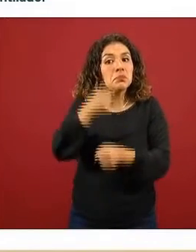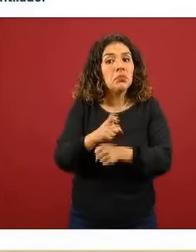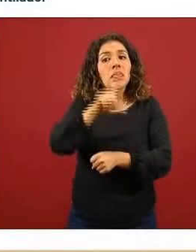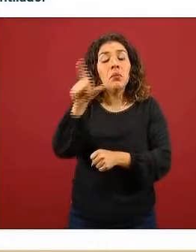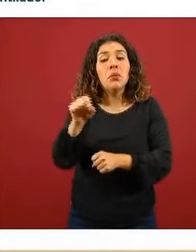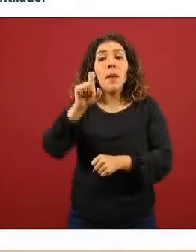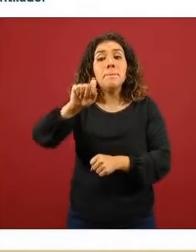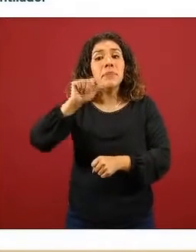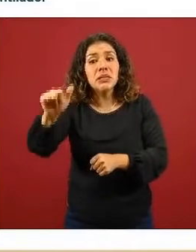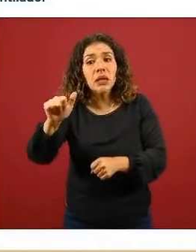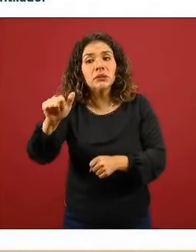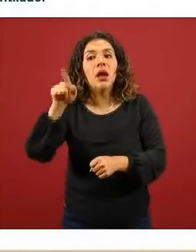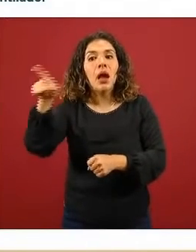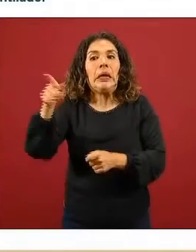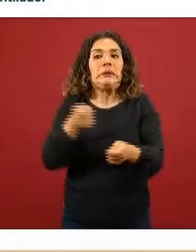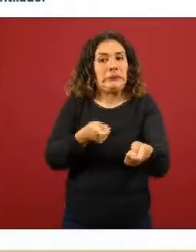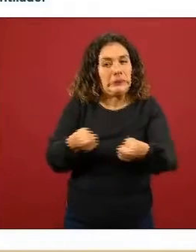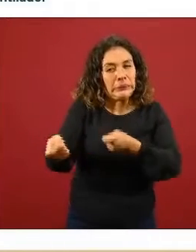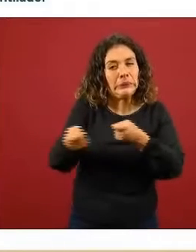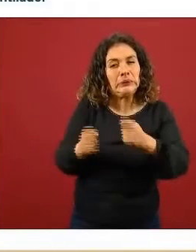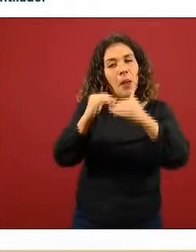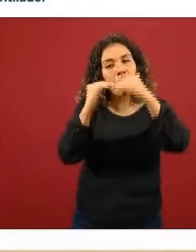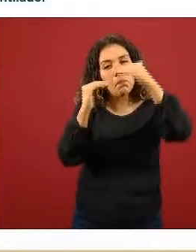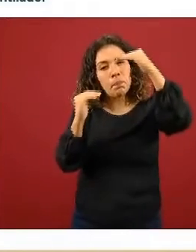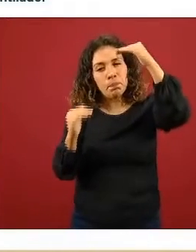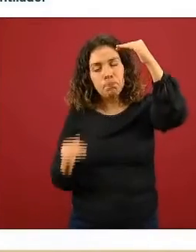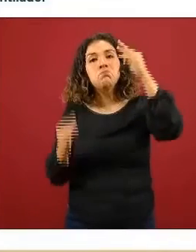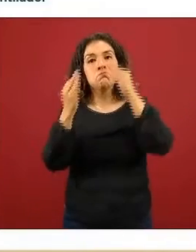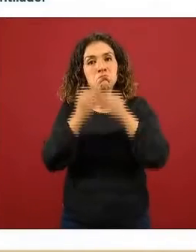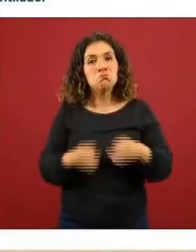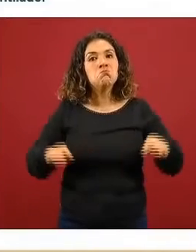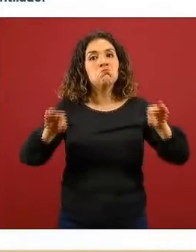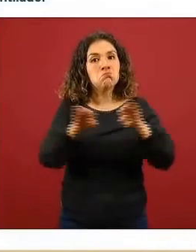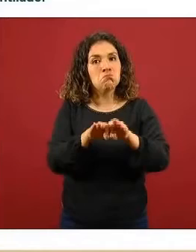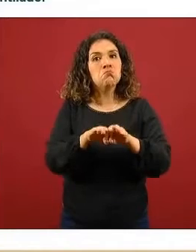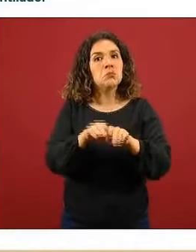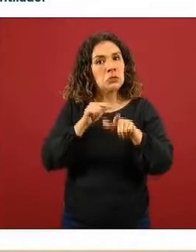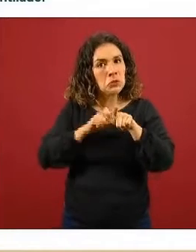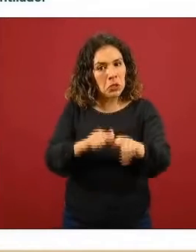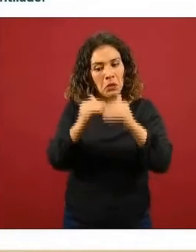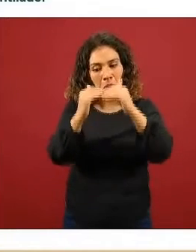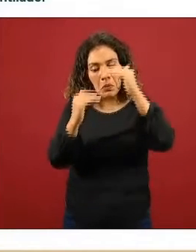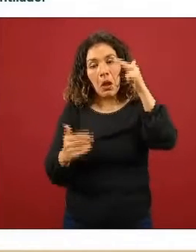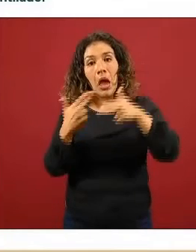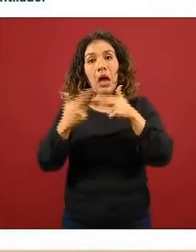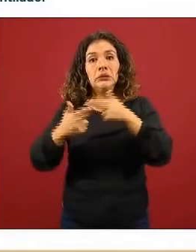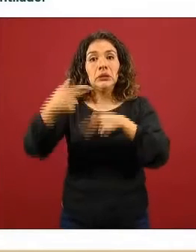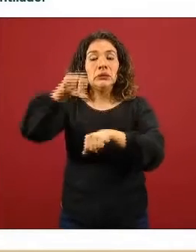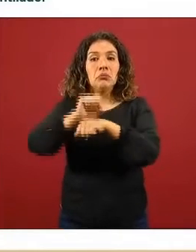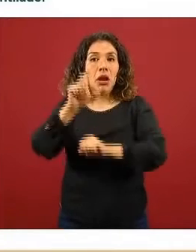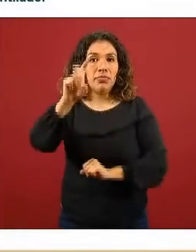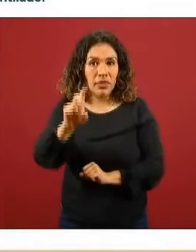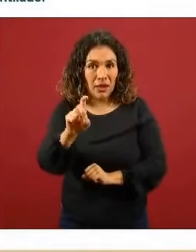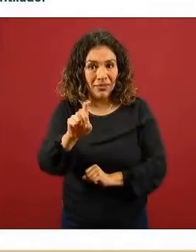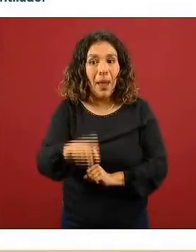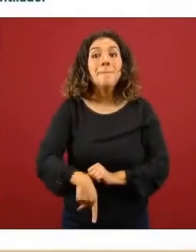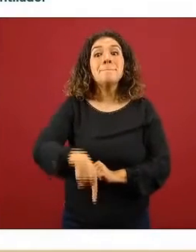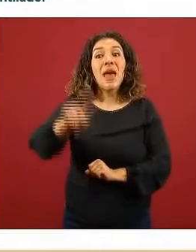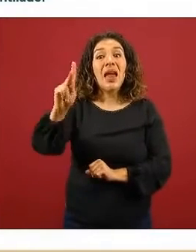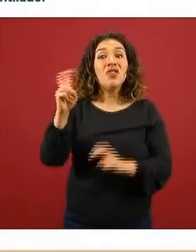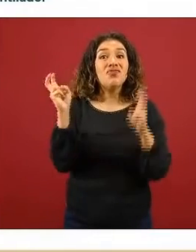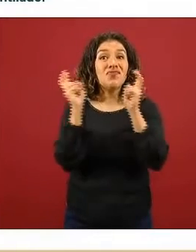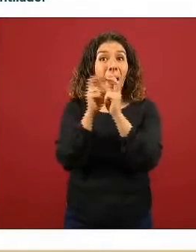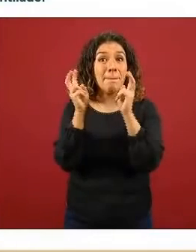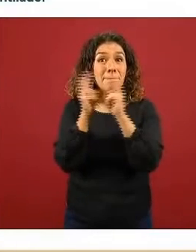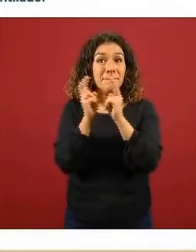la 26 Reynosa empieza con un descenso importante que se ha mantenido hasta la semana 30. No así